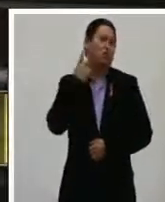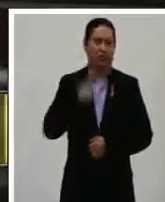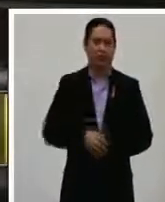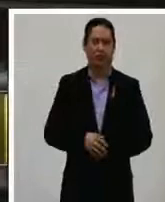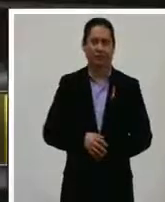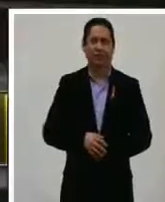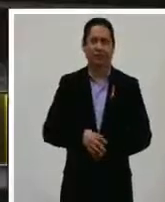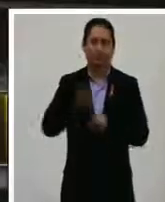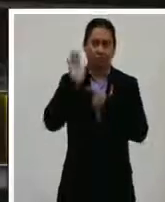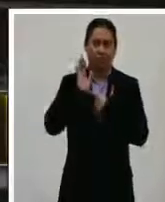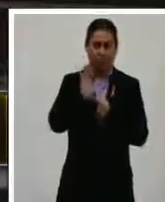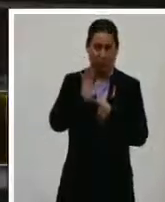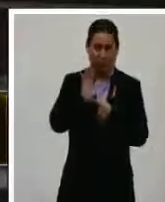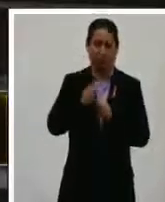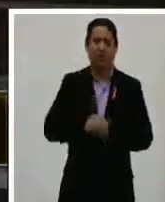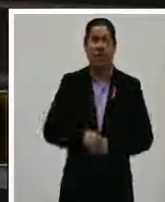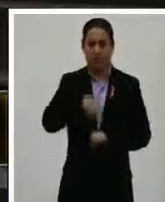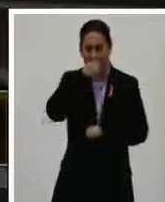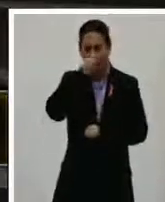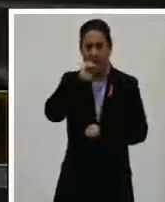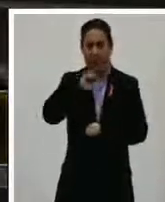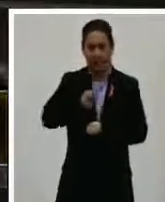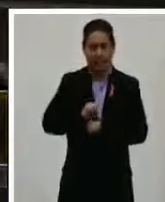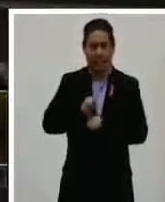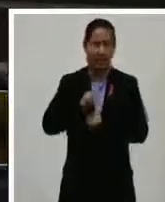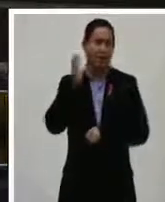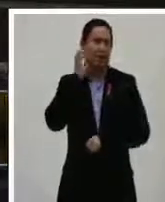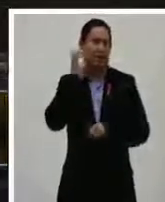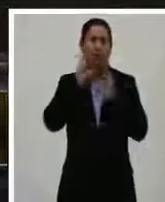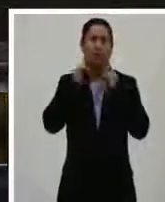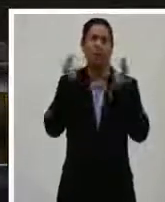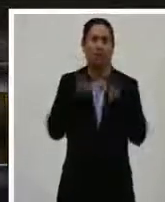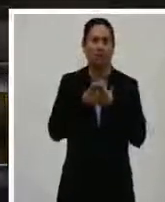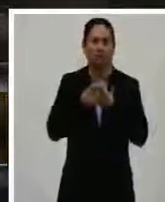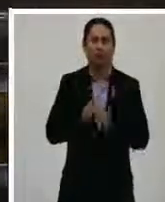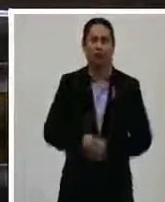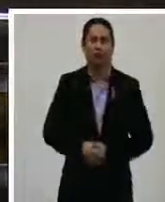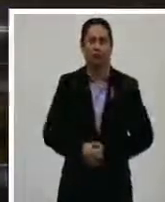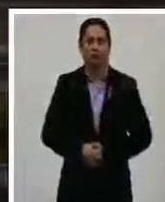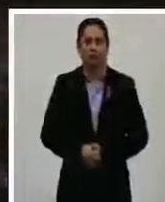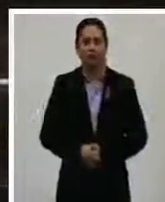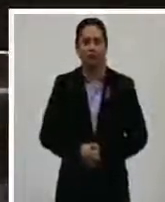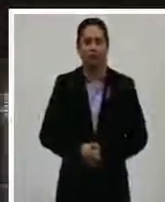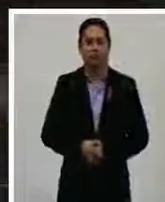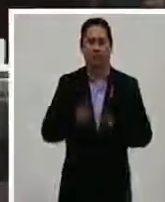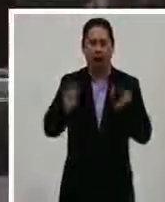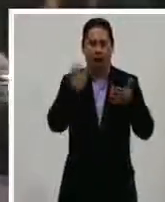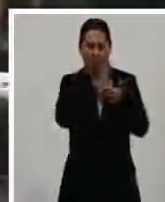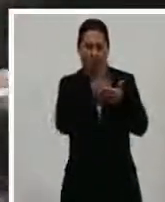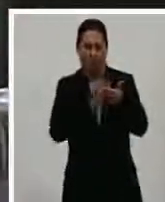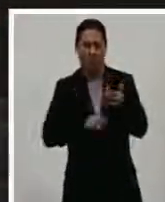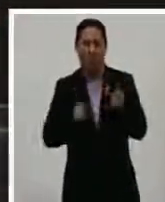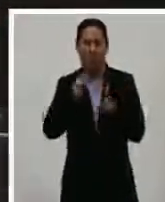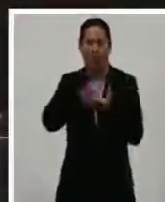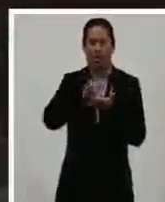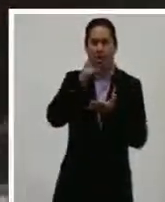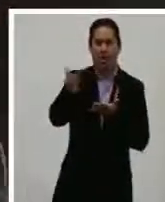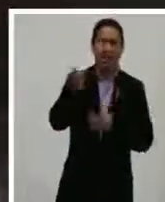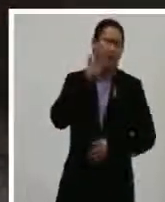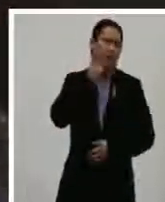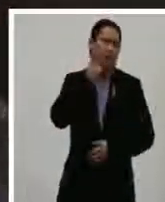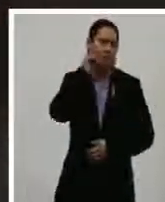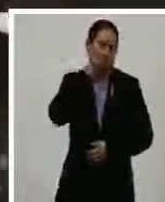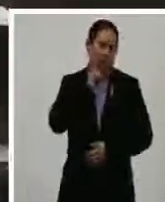martínez secretaria está leído el oficio diputado presidente muchas gracias diputada